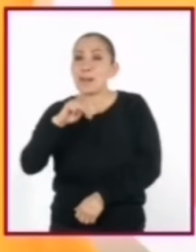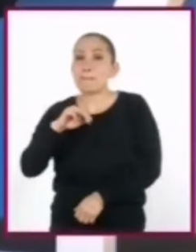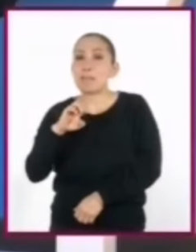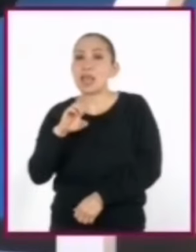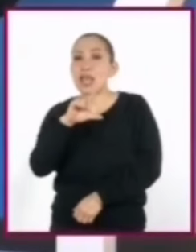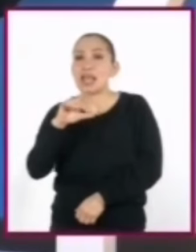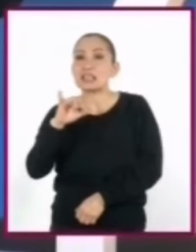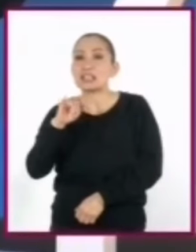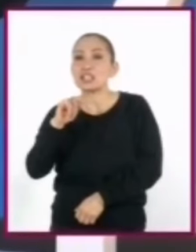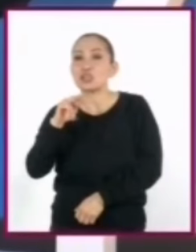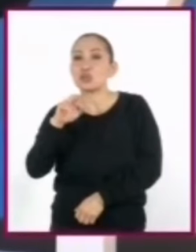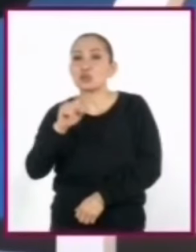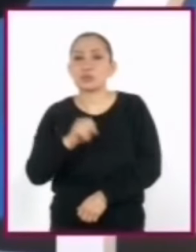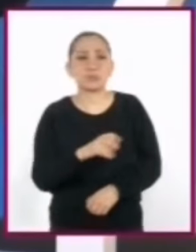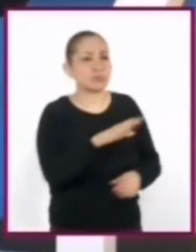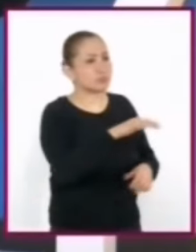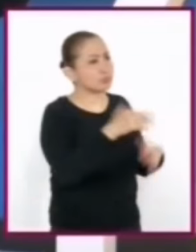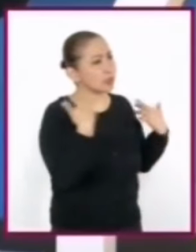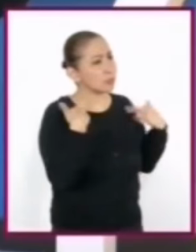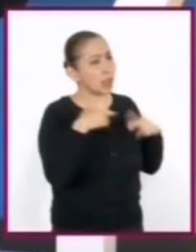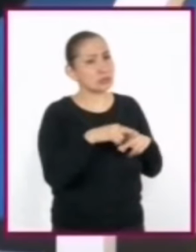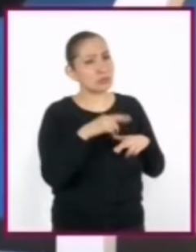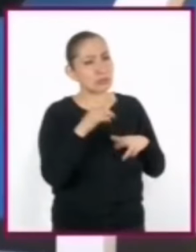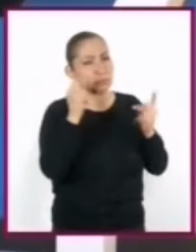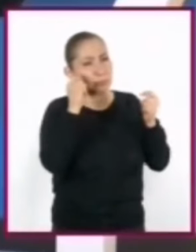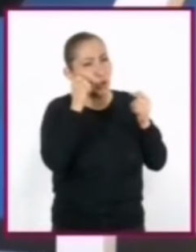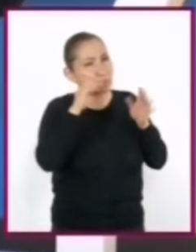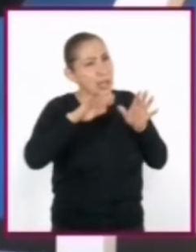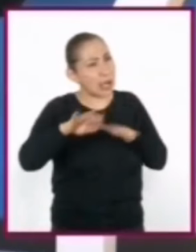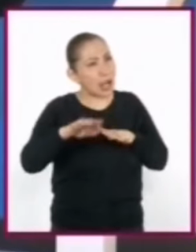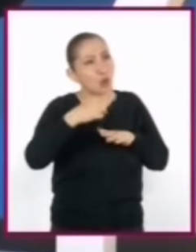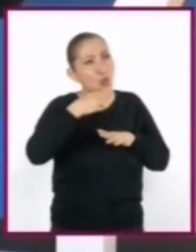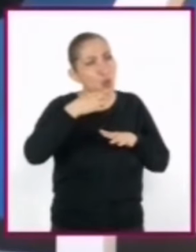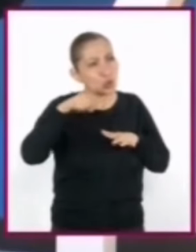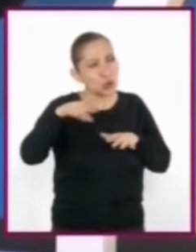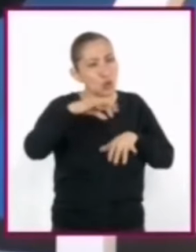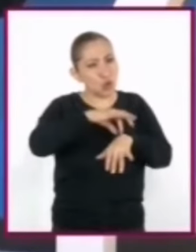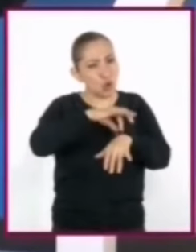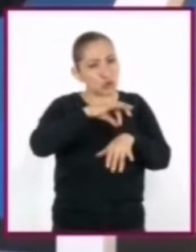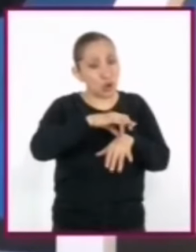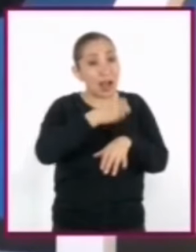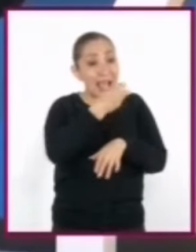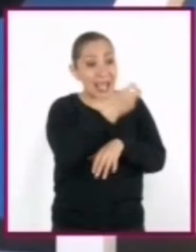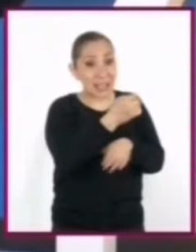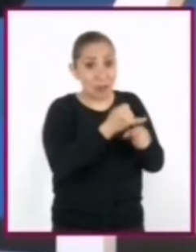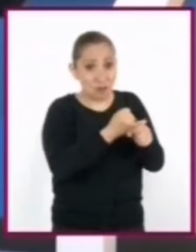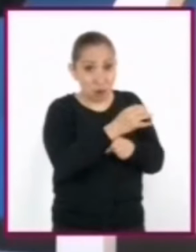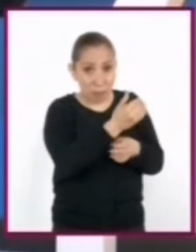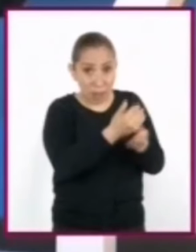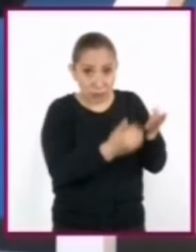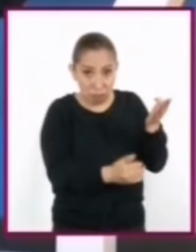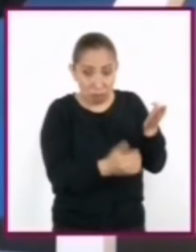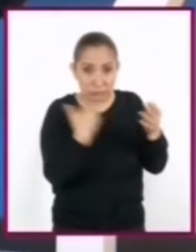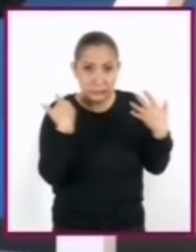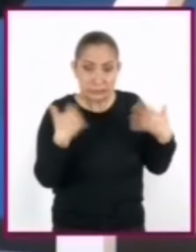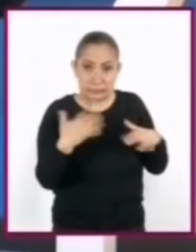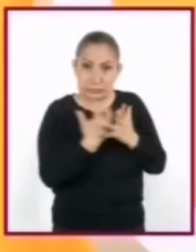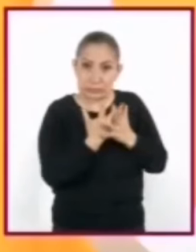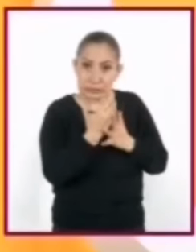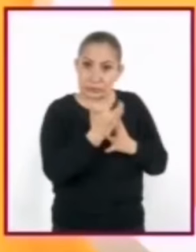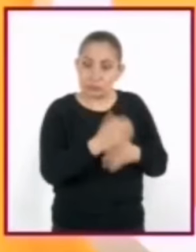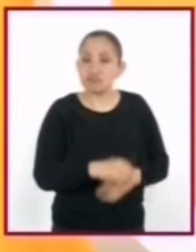mellitus. Maestro Diego, independientemente de la aplicación médica, estos datos son